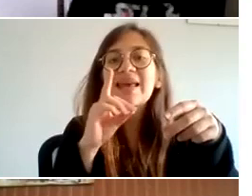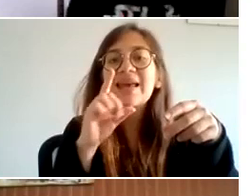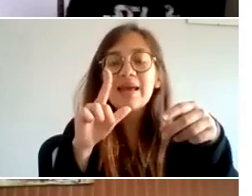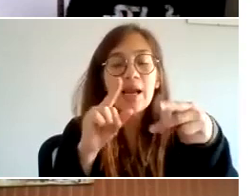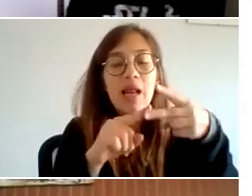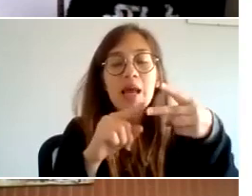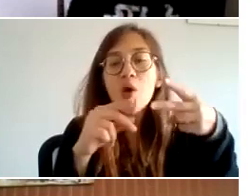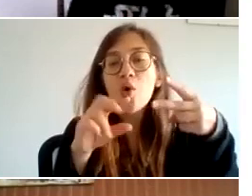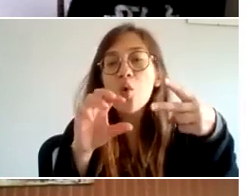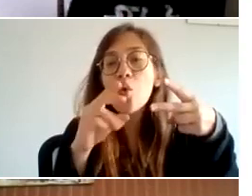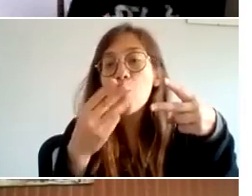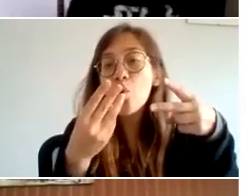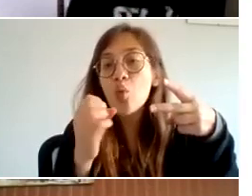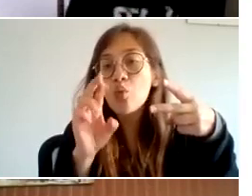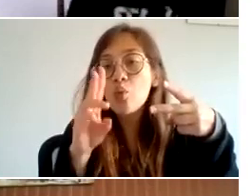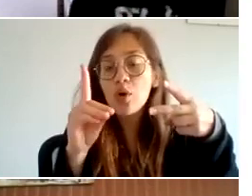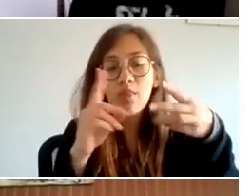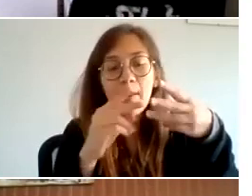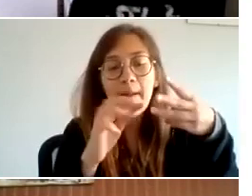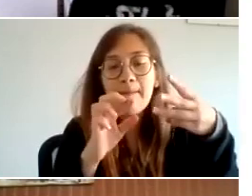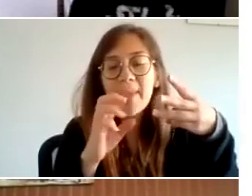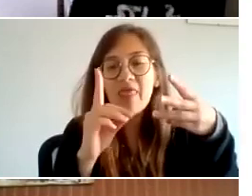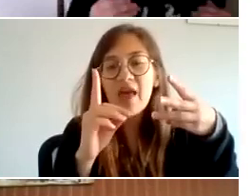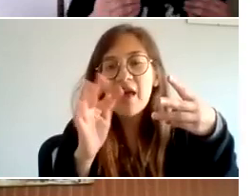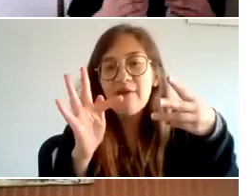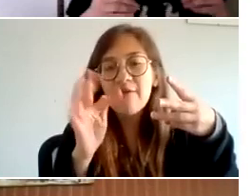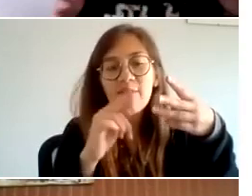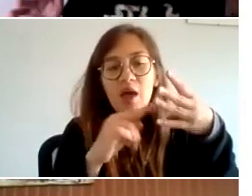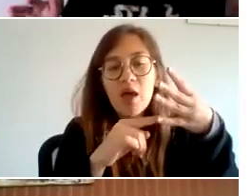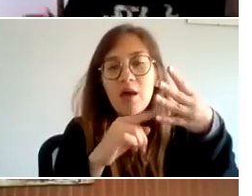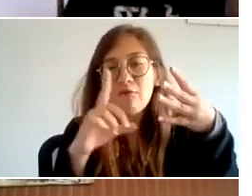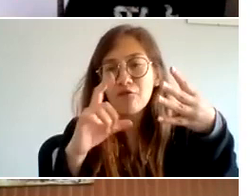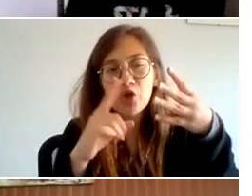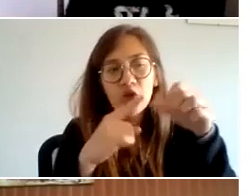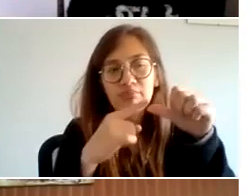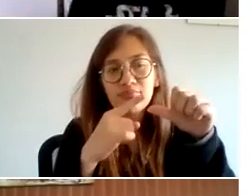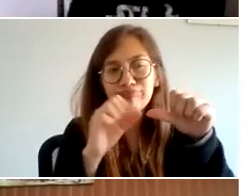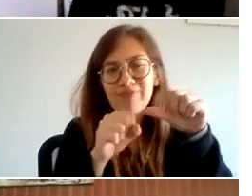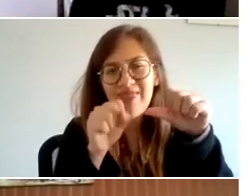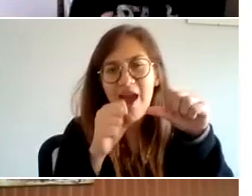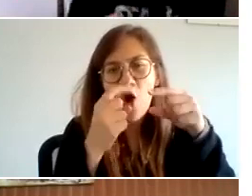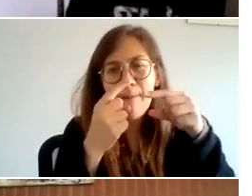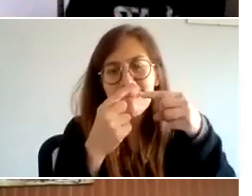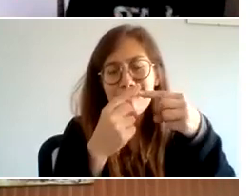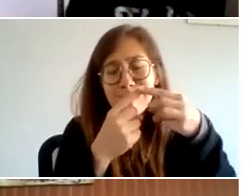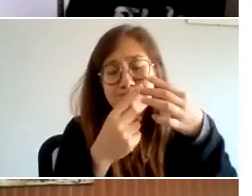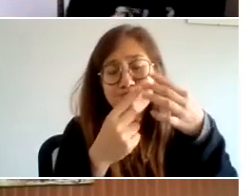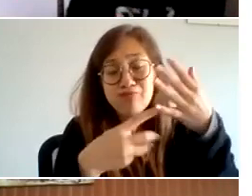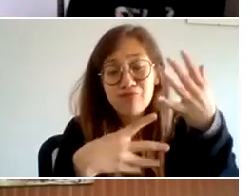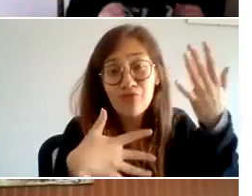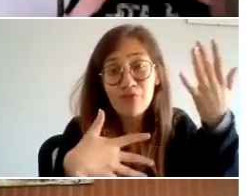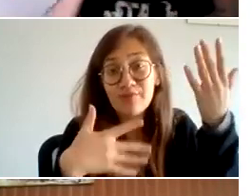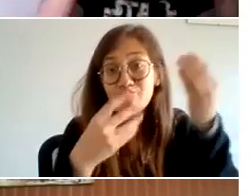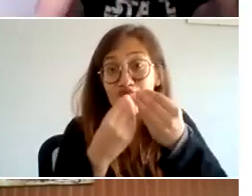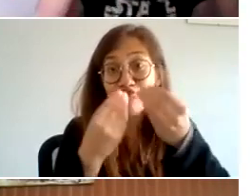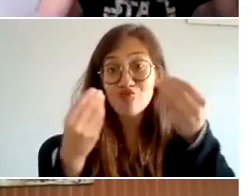datos sueltos en TXT o en montones de otros tipos de archivos y los indexan. ¿Qué significa